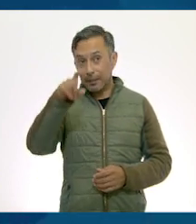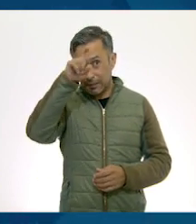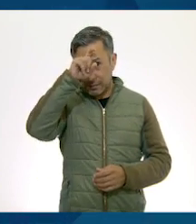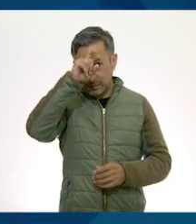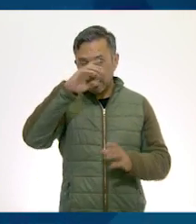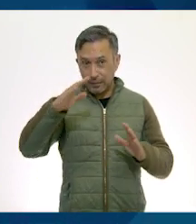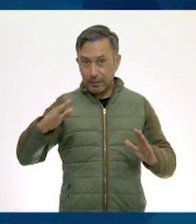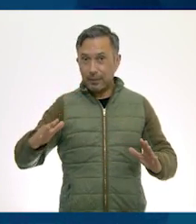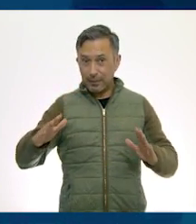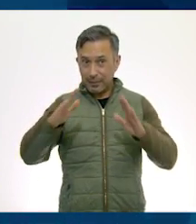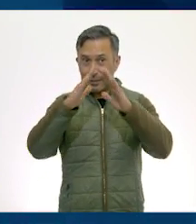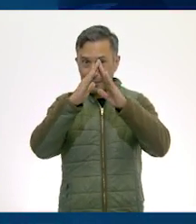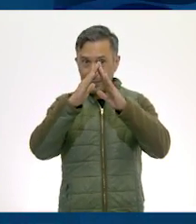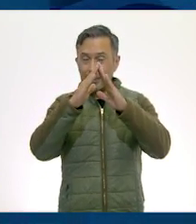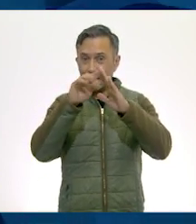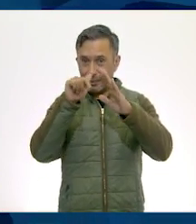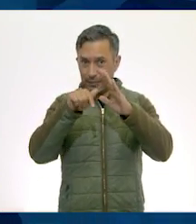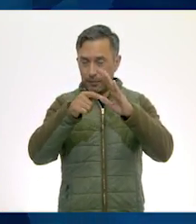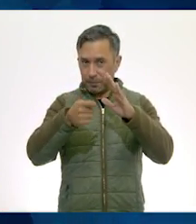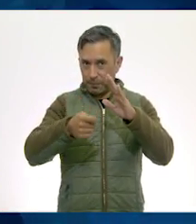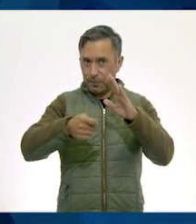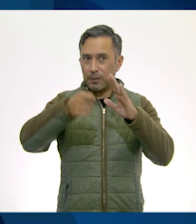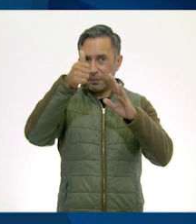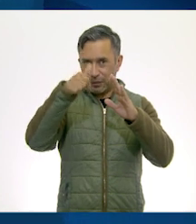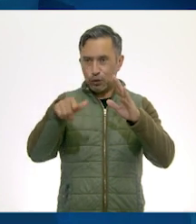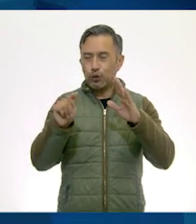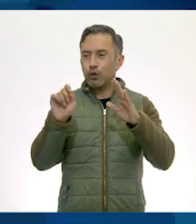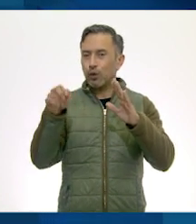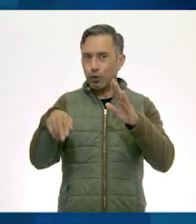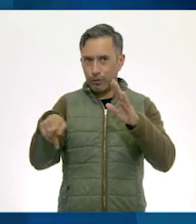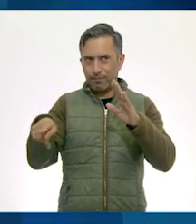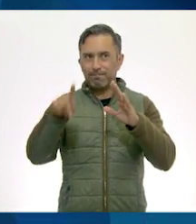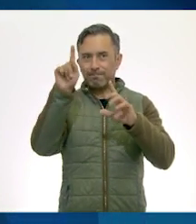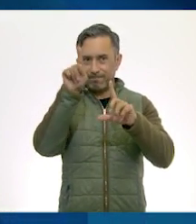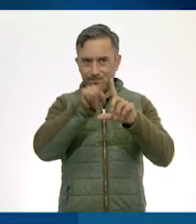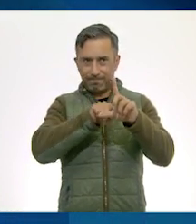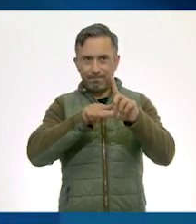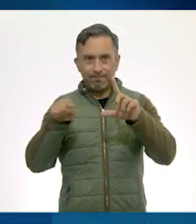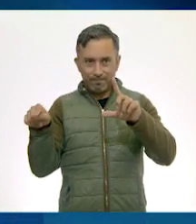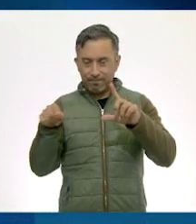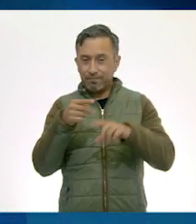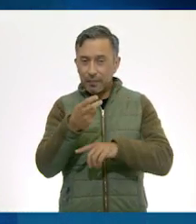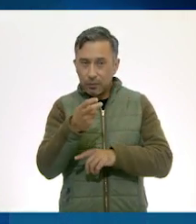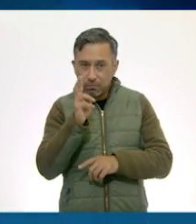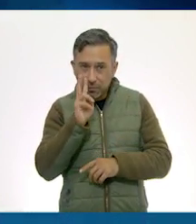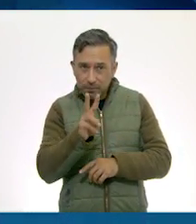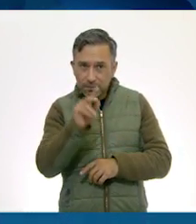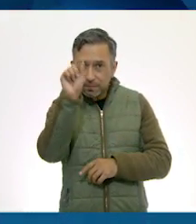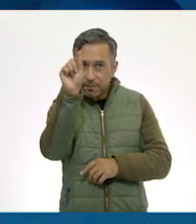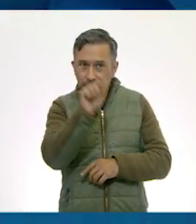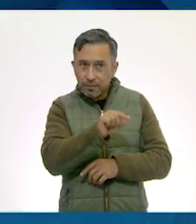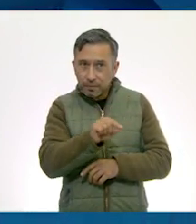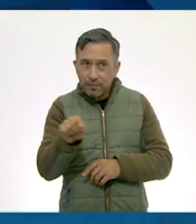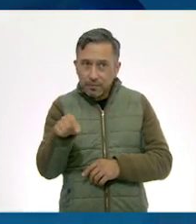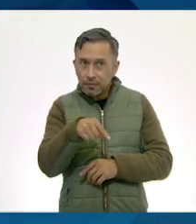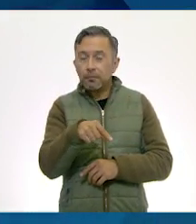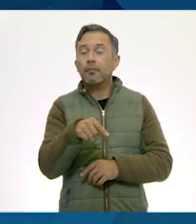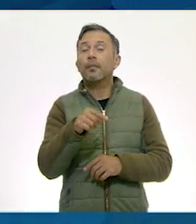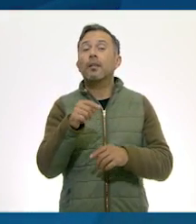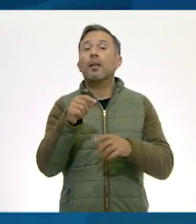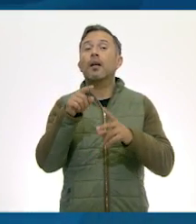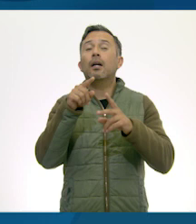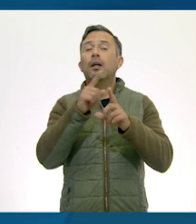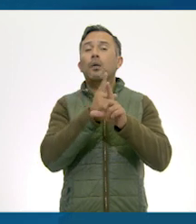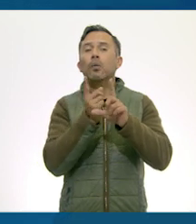pirámide de Giza, primero, que fue la que trazó Ton, Exacto. podemos ver que el ángulo medía menos de